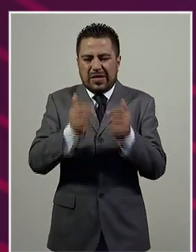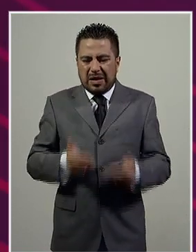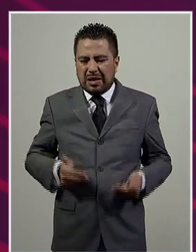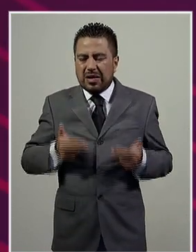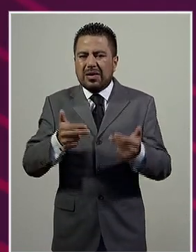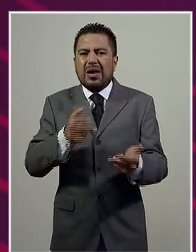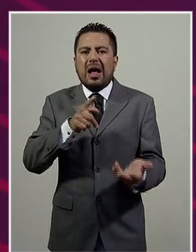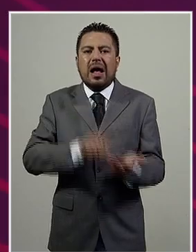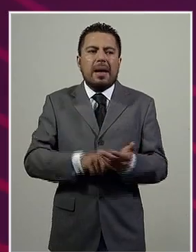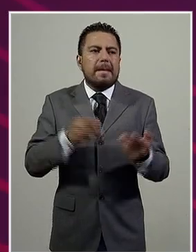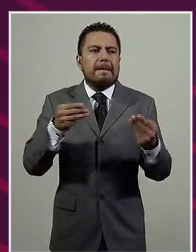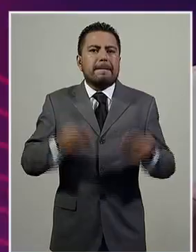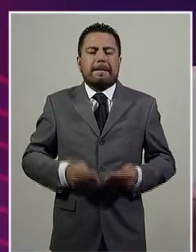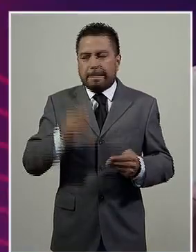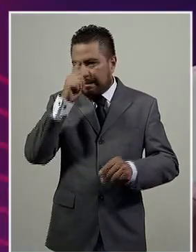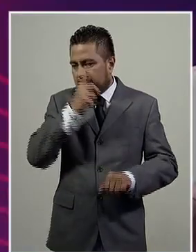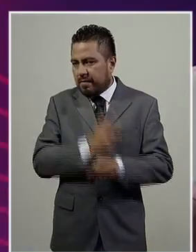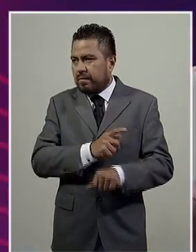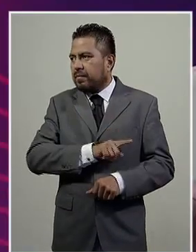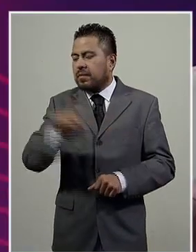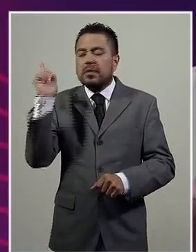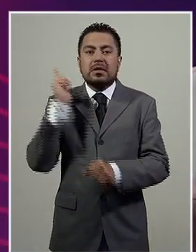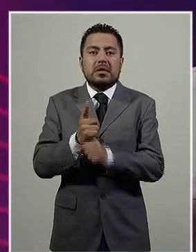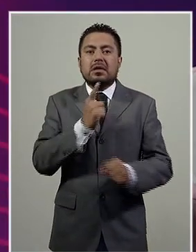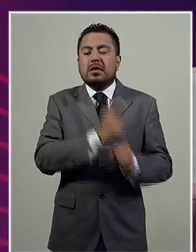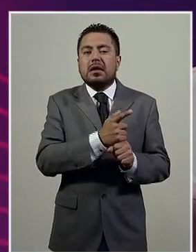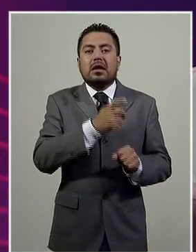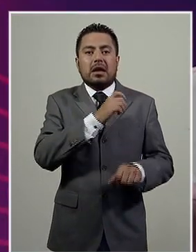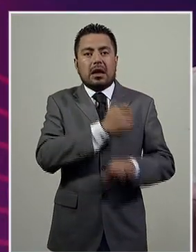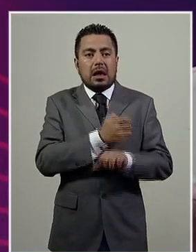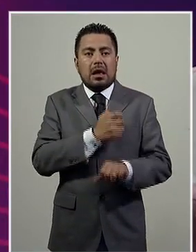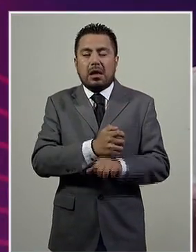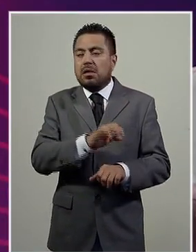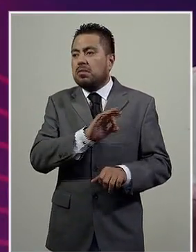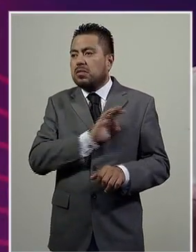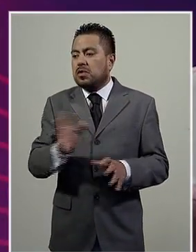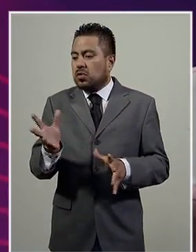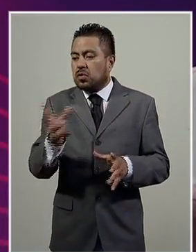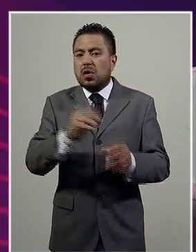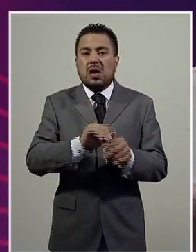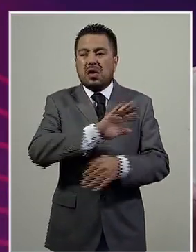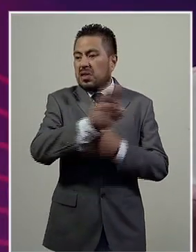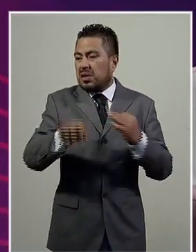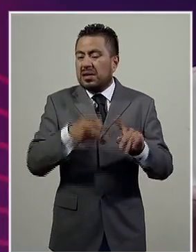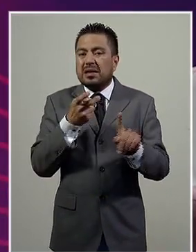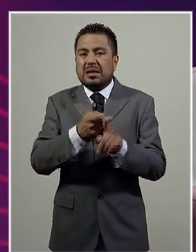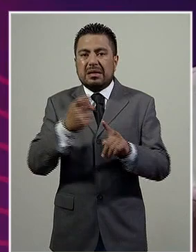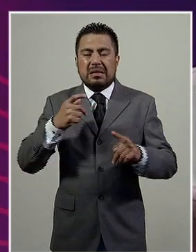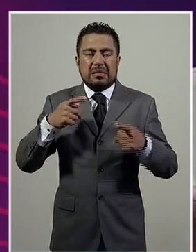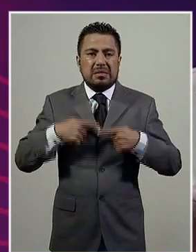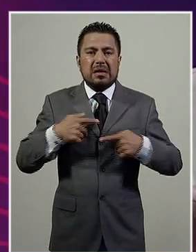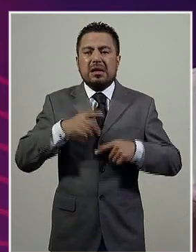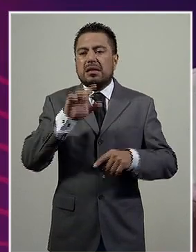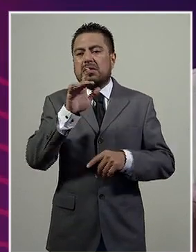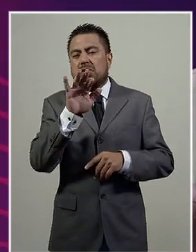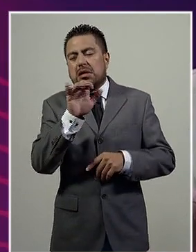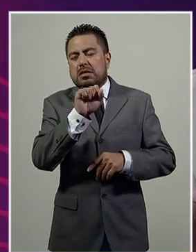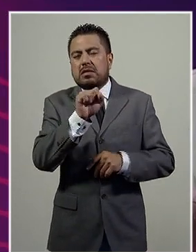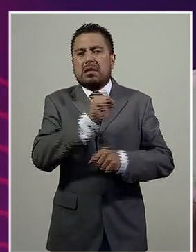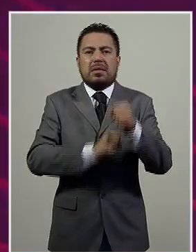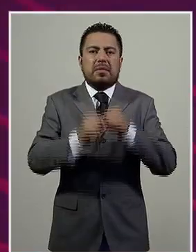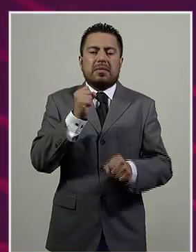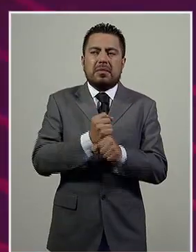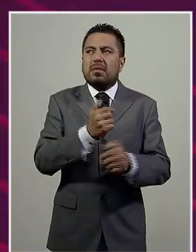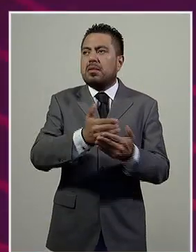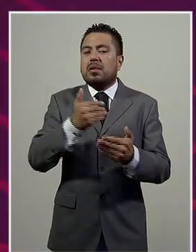del mercado laboral para Estados Unidos. Y descubrieron que si Estados Unidos hubiese incluido a todas estas personas desde hace 50, 60 años,